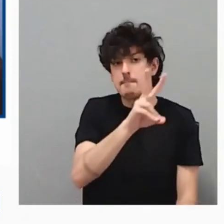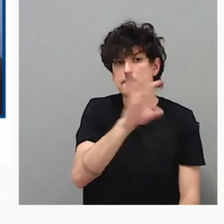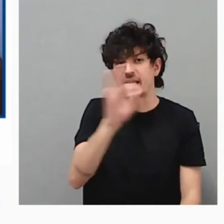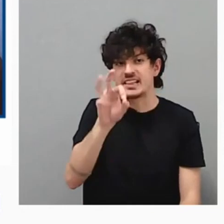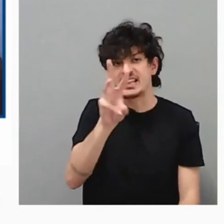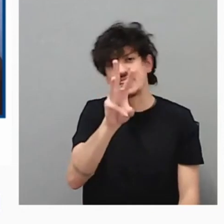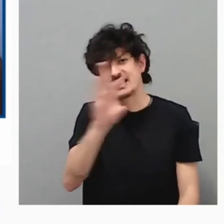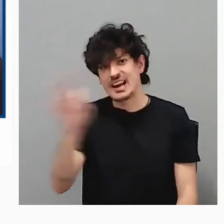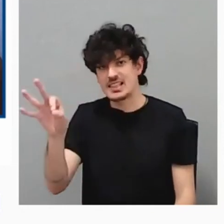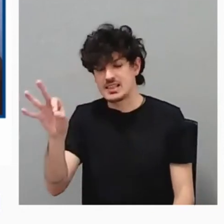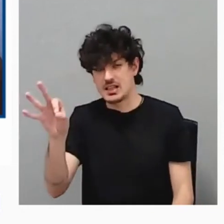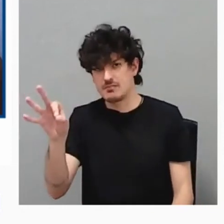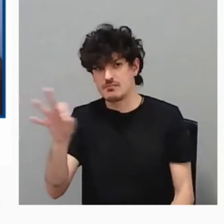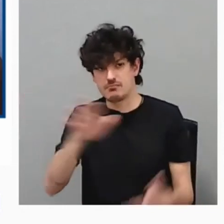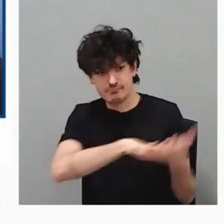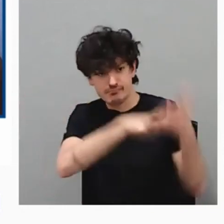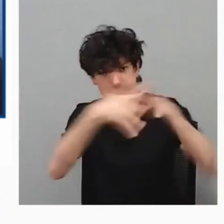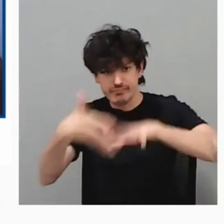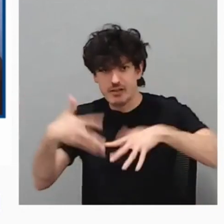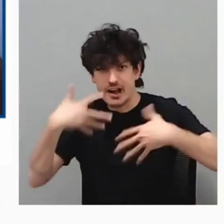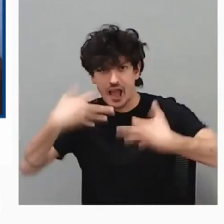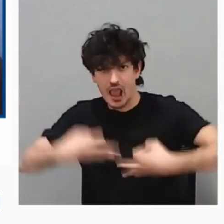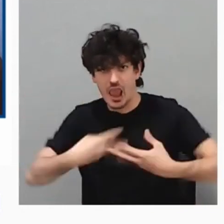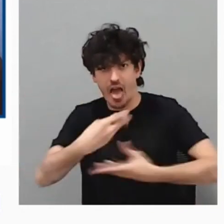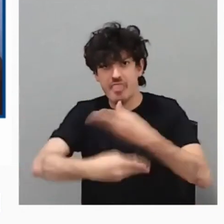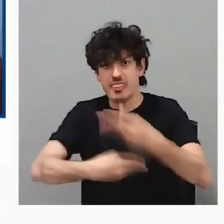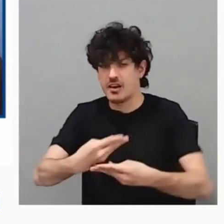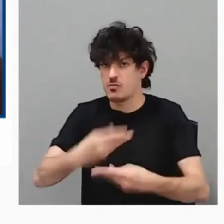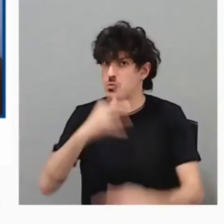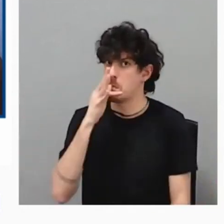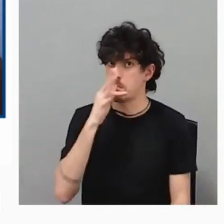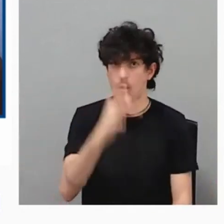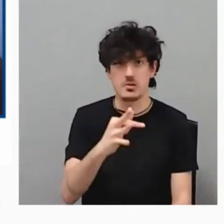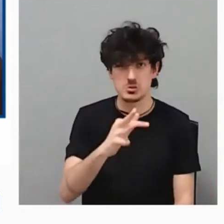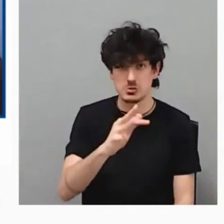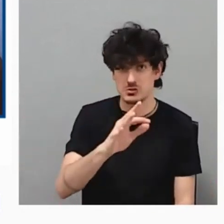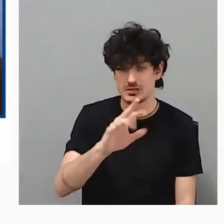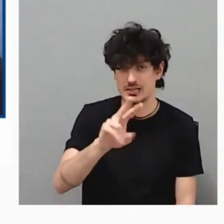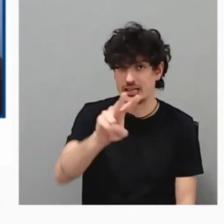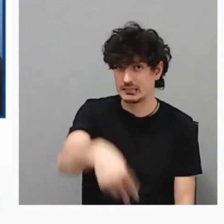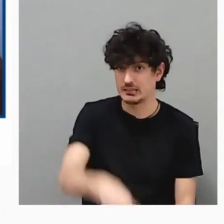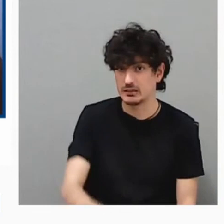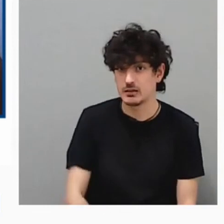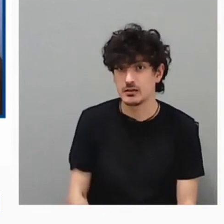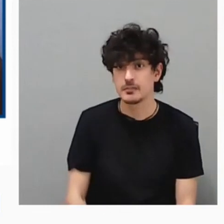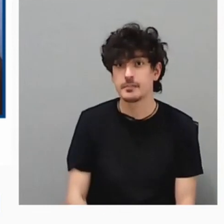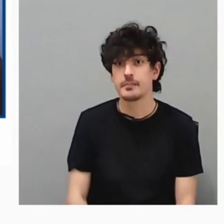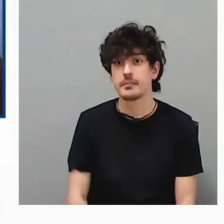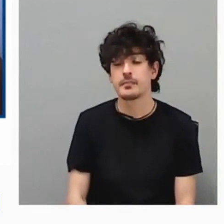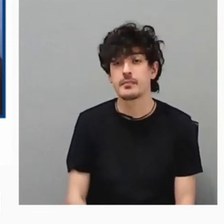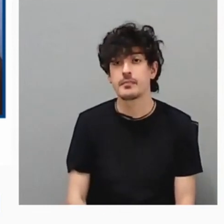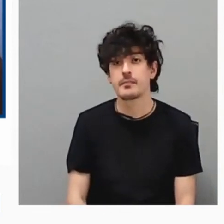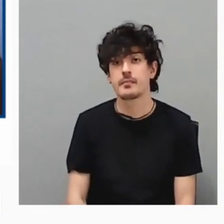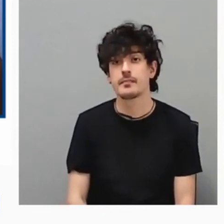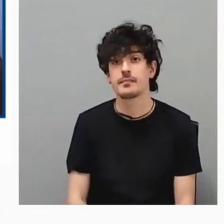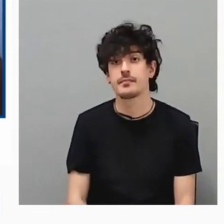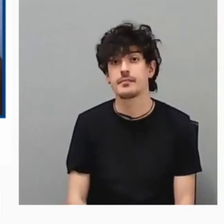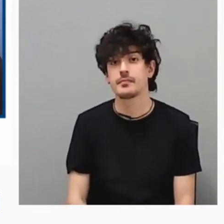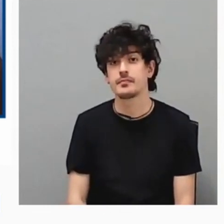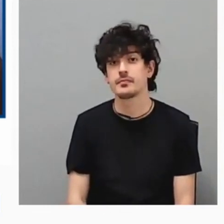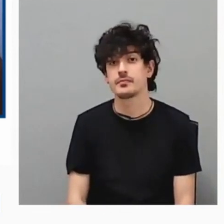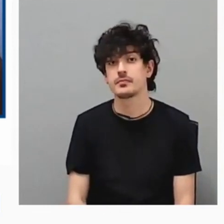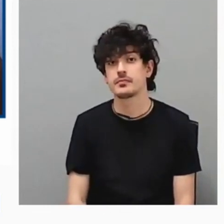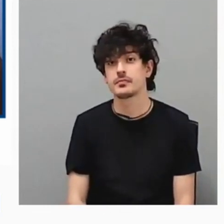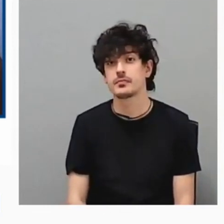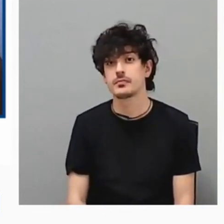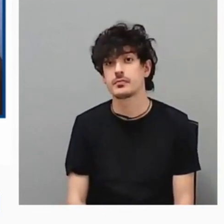responsabilidad por diferir, incluso los del 07. Veo aquí que hay gente que es como está un poquito de mi edad, ¿no? ¿Os acordáis de